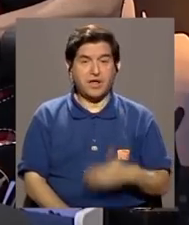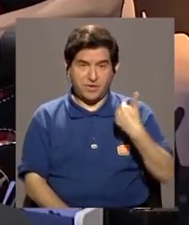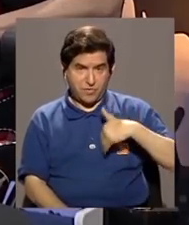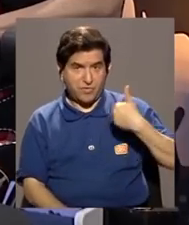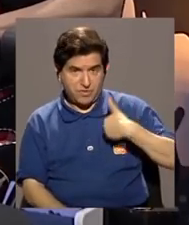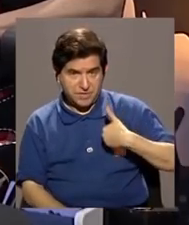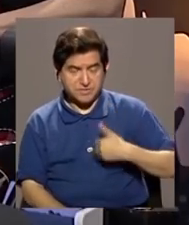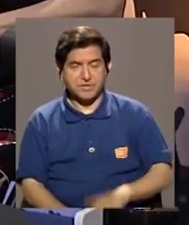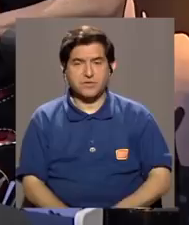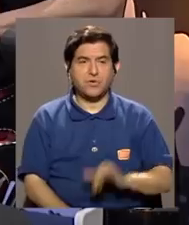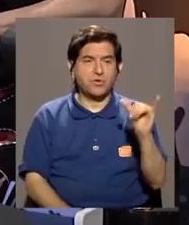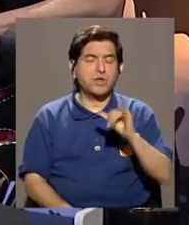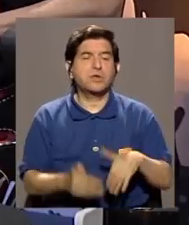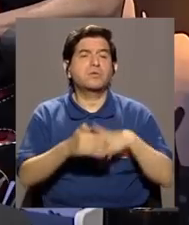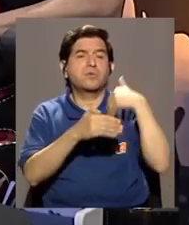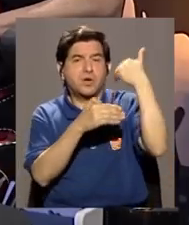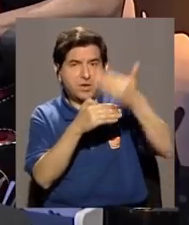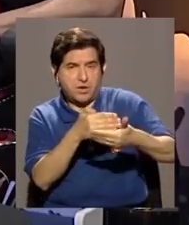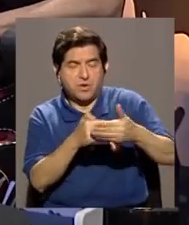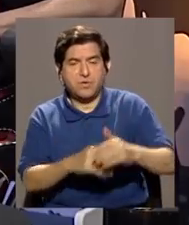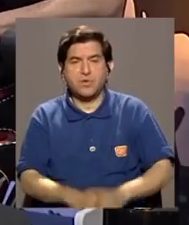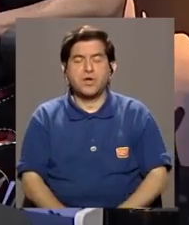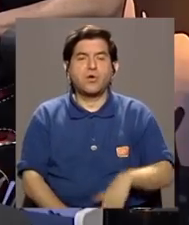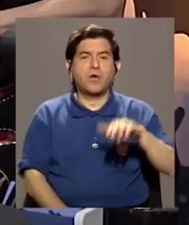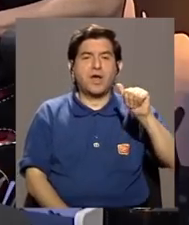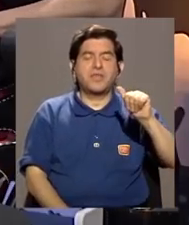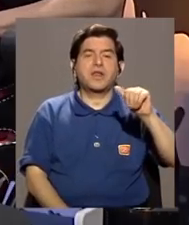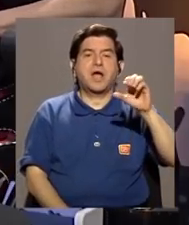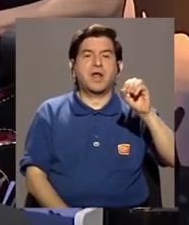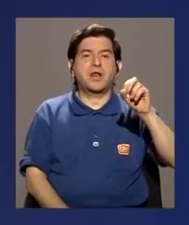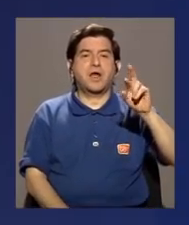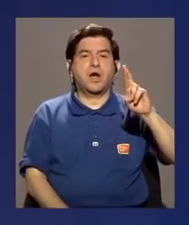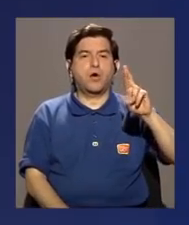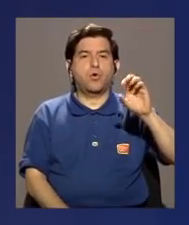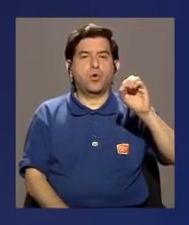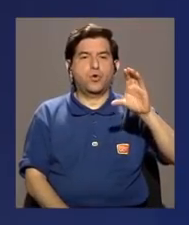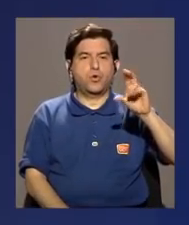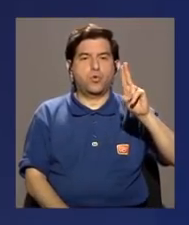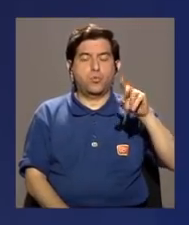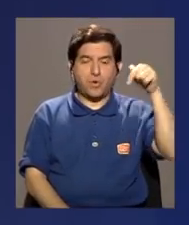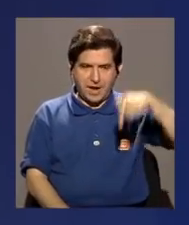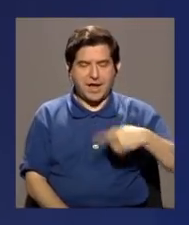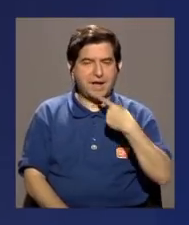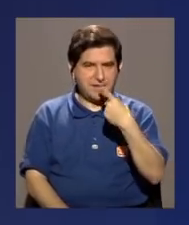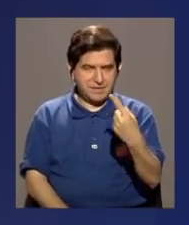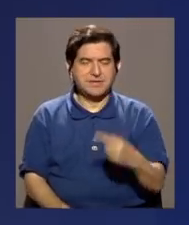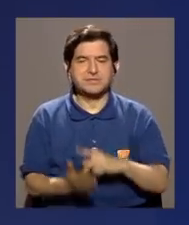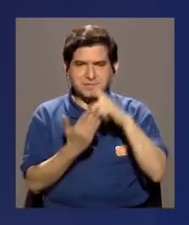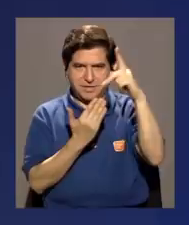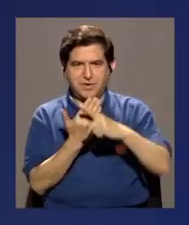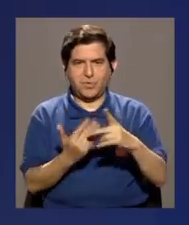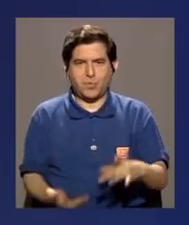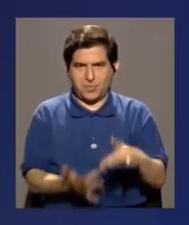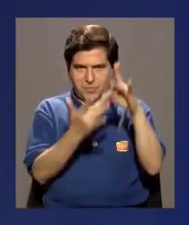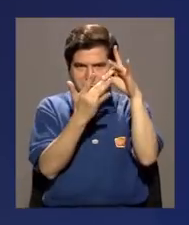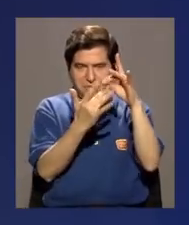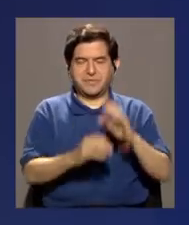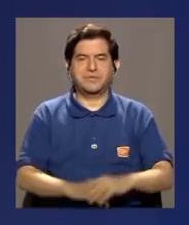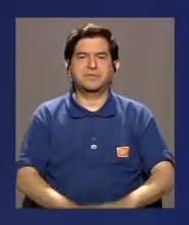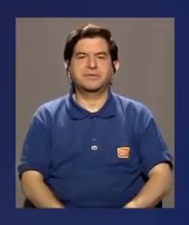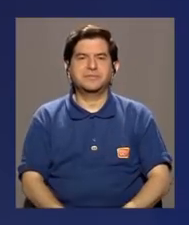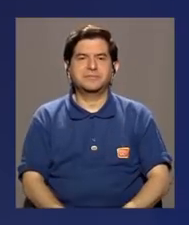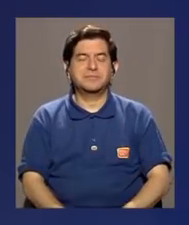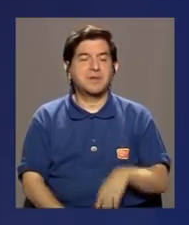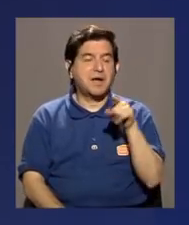declaraciones de luis luego me sumo a las declaraciones de adriana 'eurocup' donde nos dijo acá en especial es universidad de costa rica que